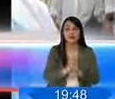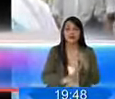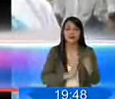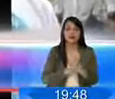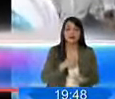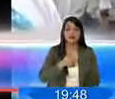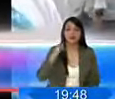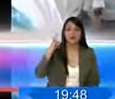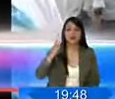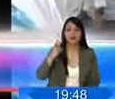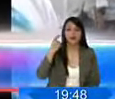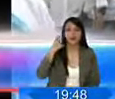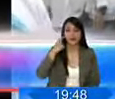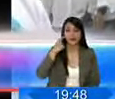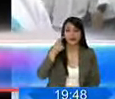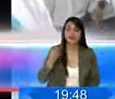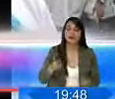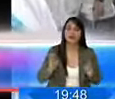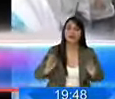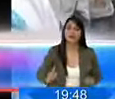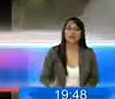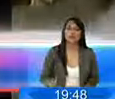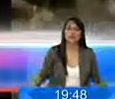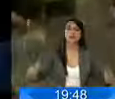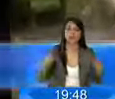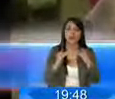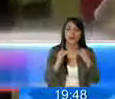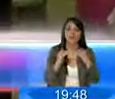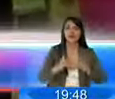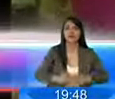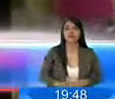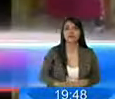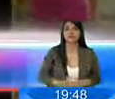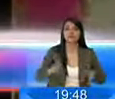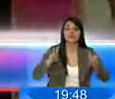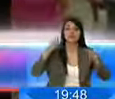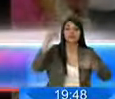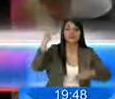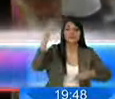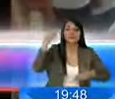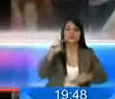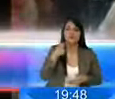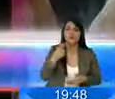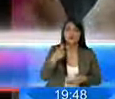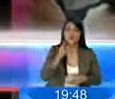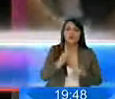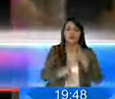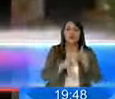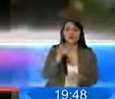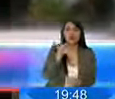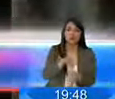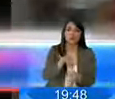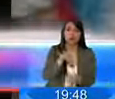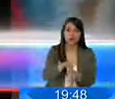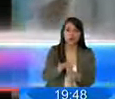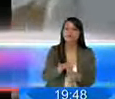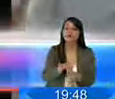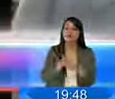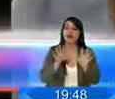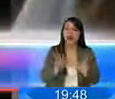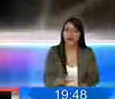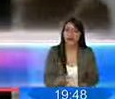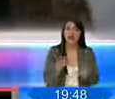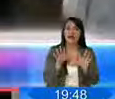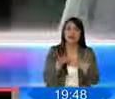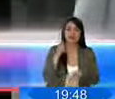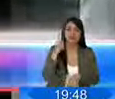de gobierno y generar oportunidades para todos. En el plano político sostiene que la consulta popular será parte de sus